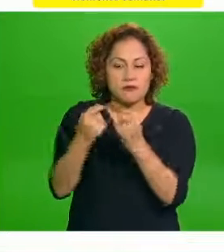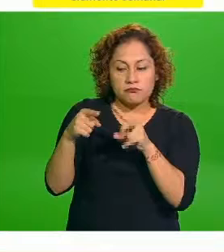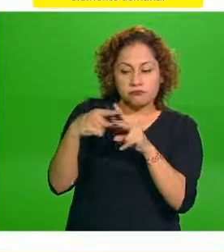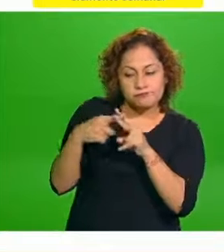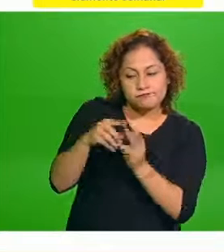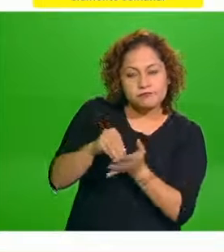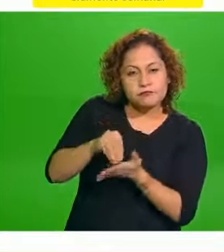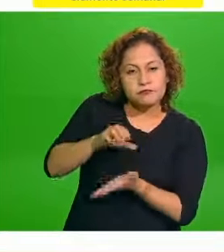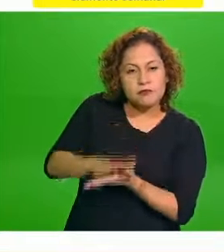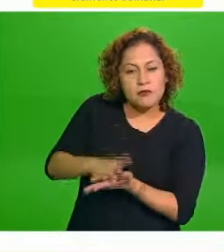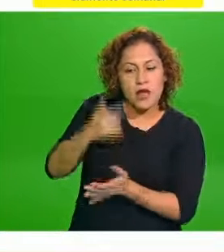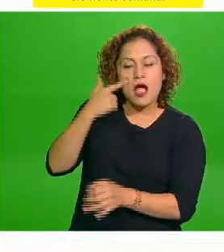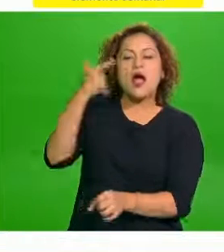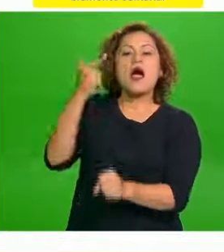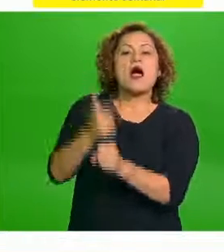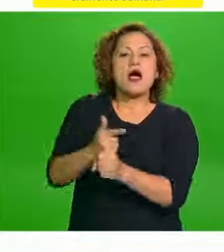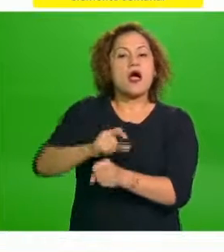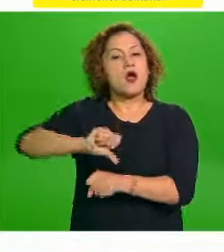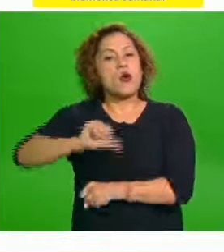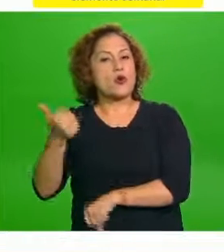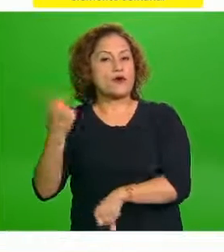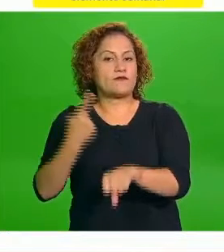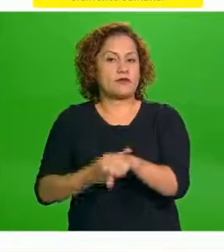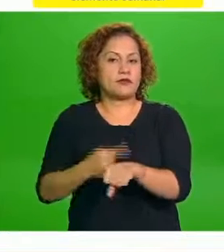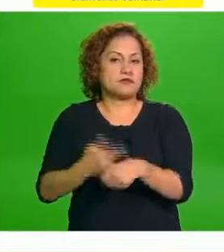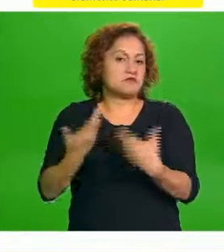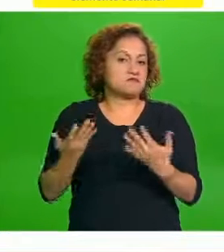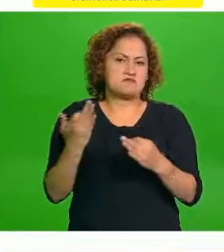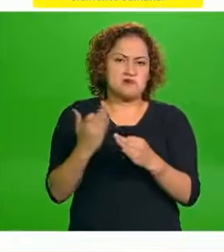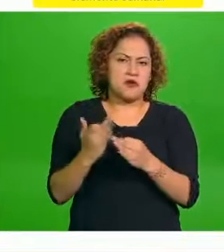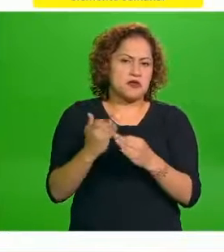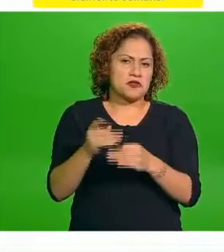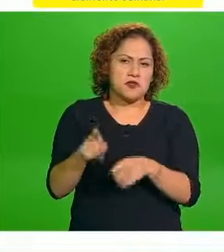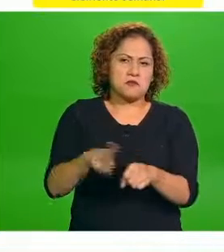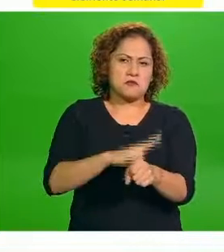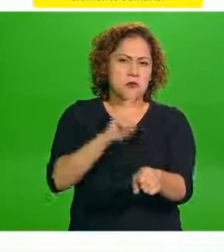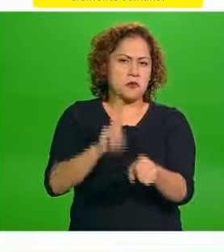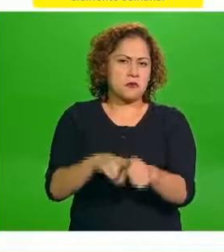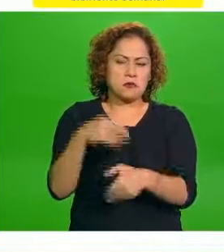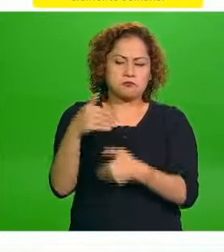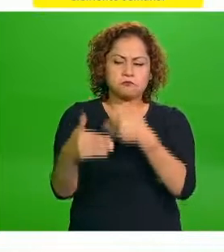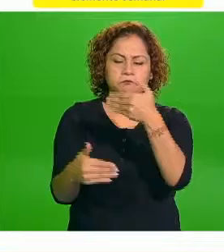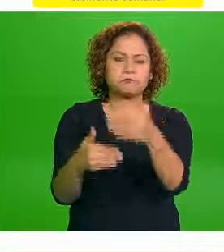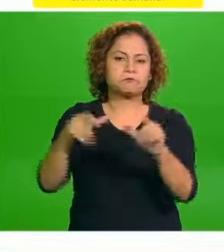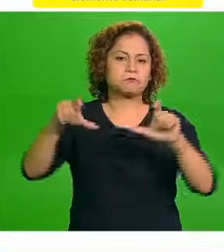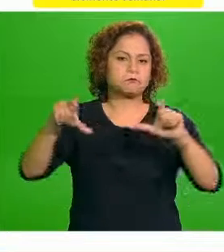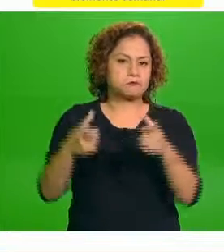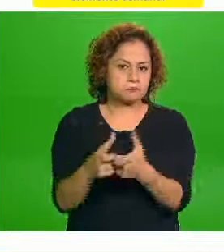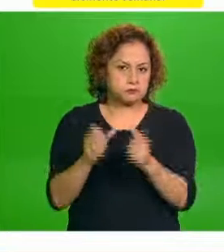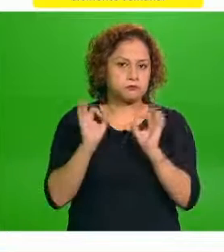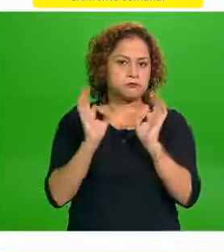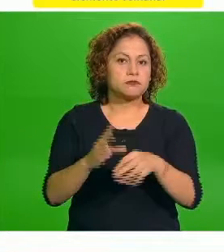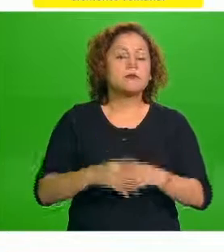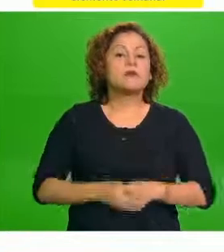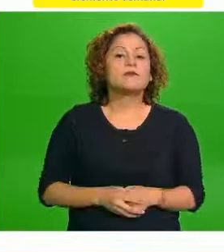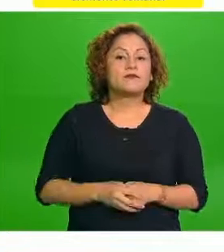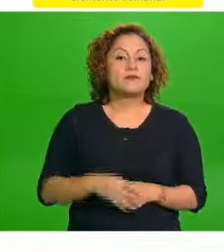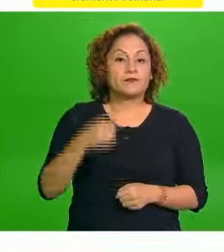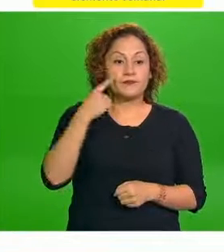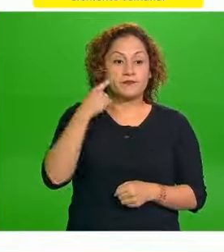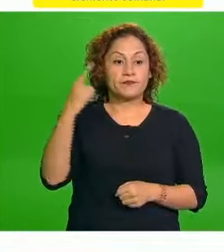caso del día de hoy, afortunadamente, estamos con base a lo esperado. Obviamente, este símbolo que viene en la parte de abajo